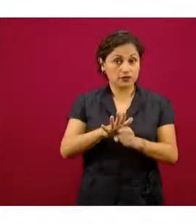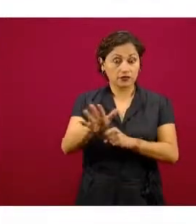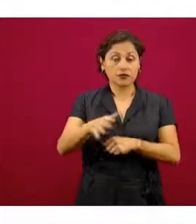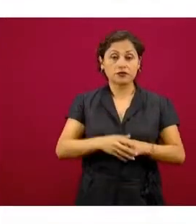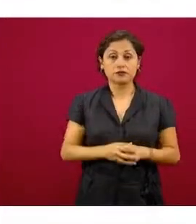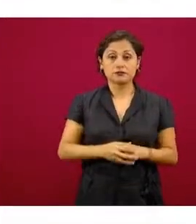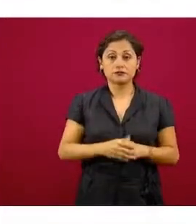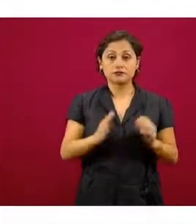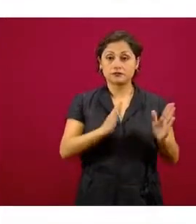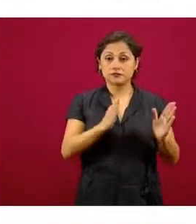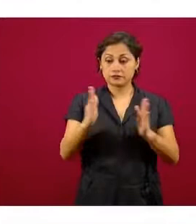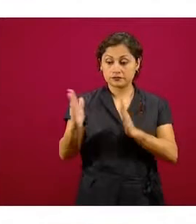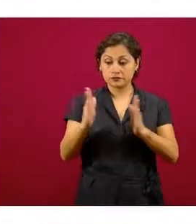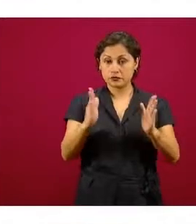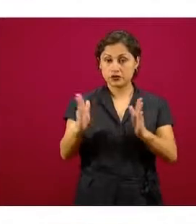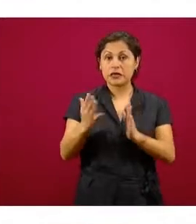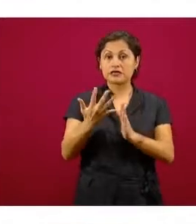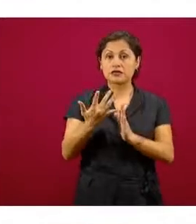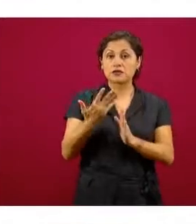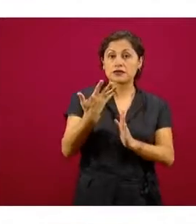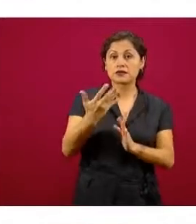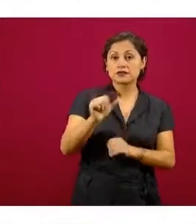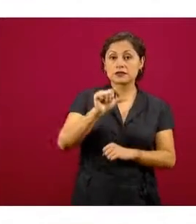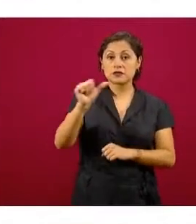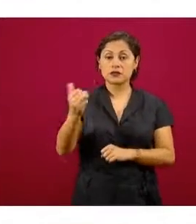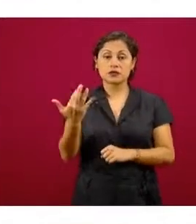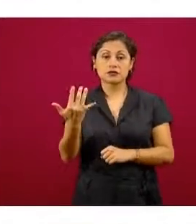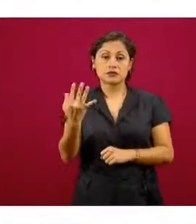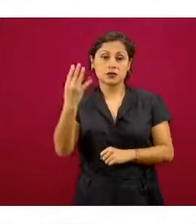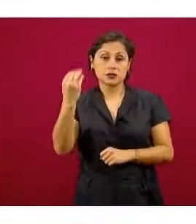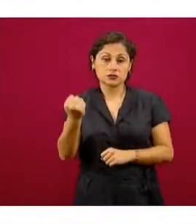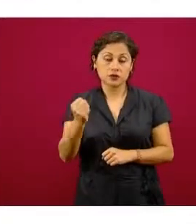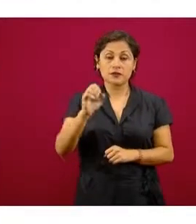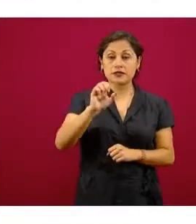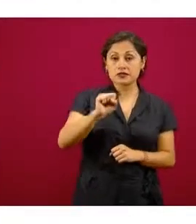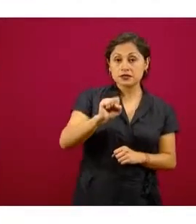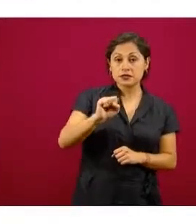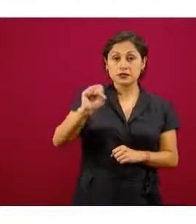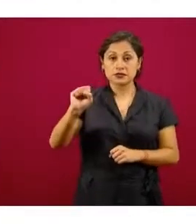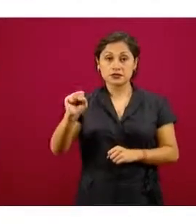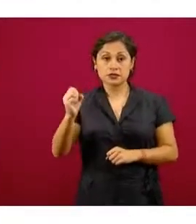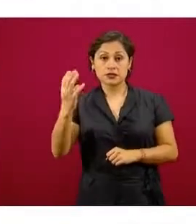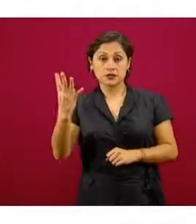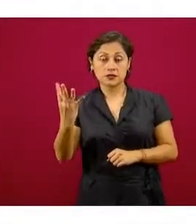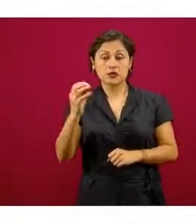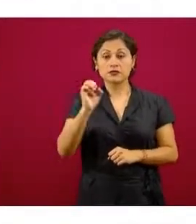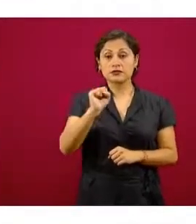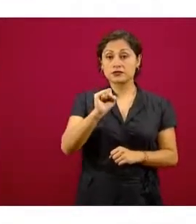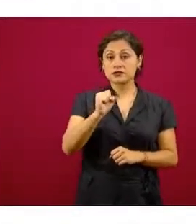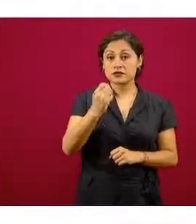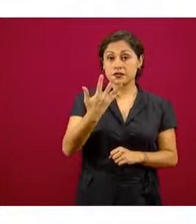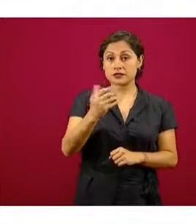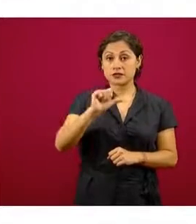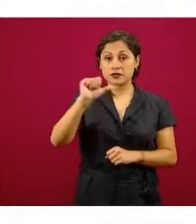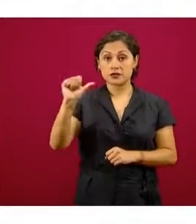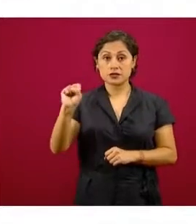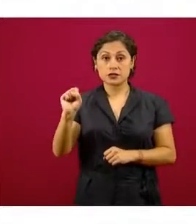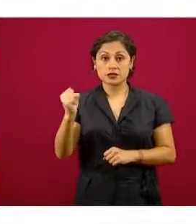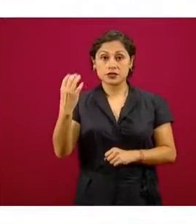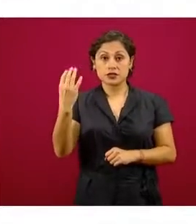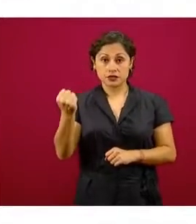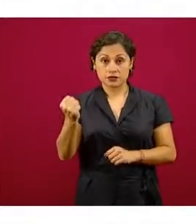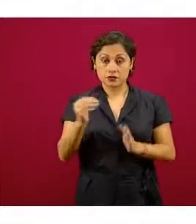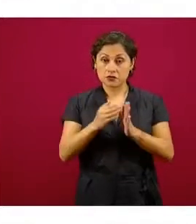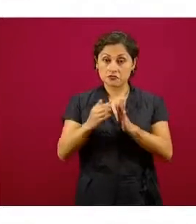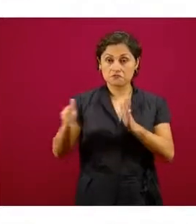están en los grupos de 55 a 59, de 60 a 64 y de 65 a 69, lo